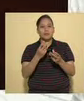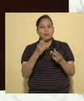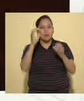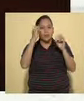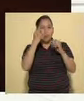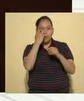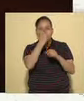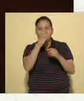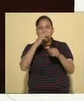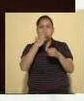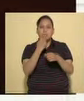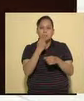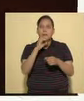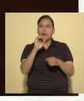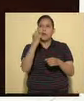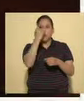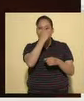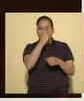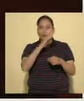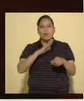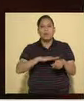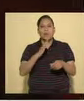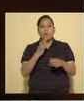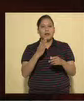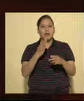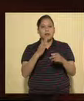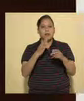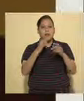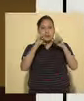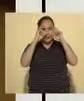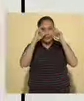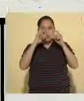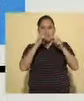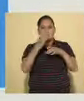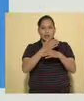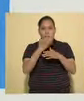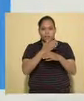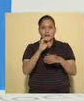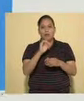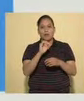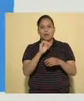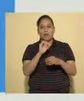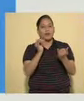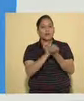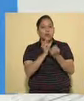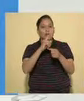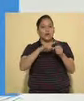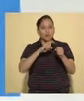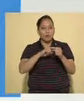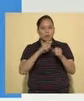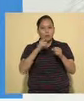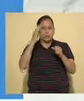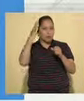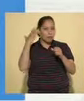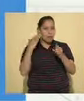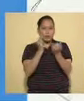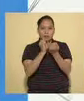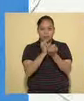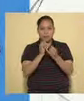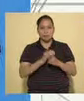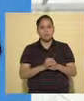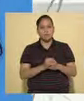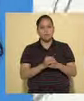unos ojos miel, pueden ser unos ojos más como ámbar, cafecitos, y la tonalidad del cabello es igual, ¿no? Parte